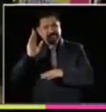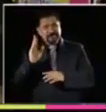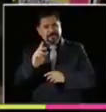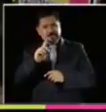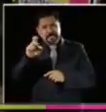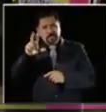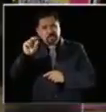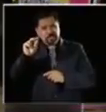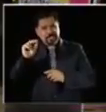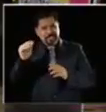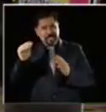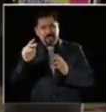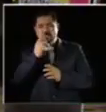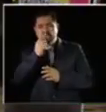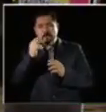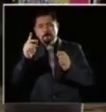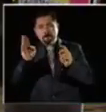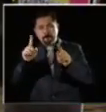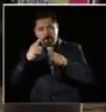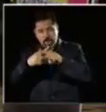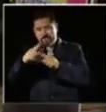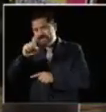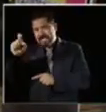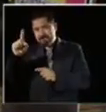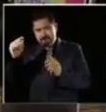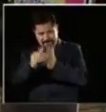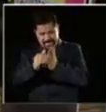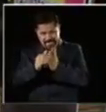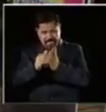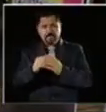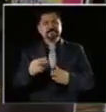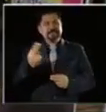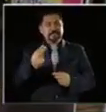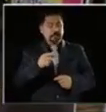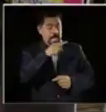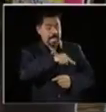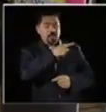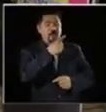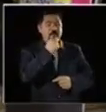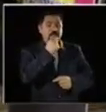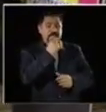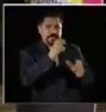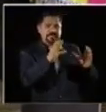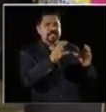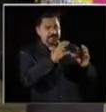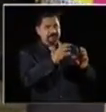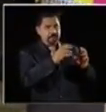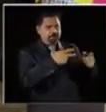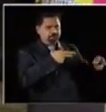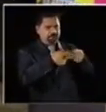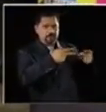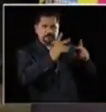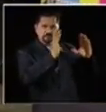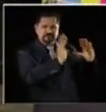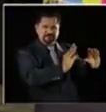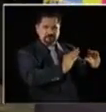que capacitar bien a esos policías y certificarlos. Tenemos que adiestrarlos. Tenemos que darles el